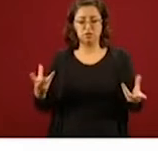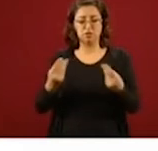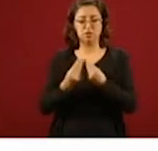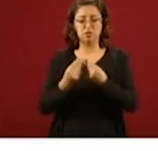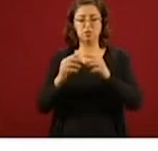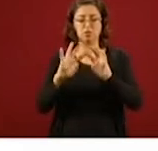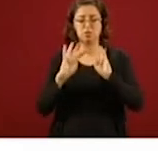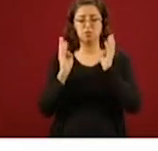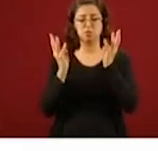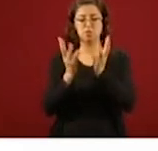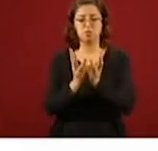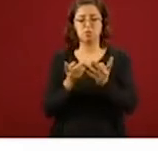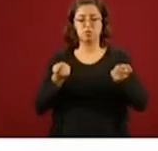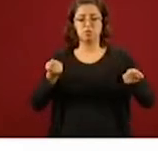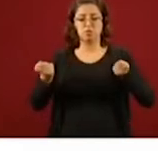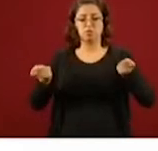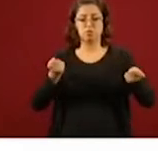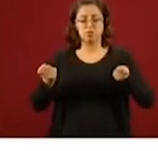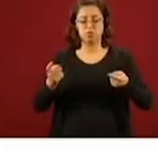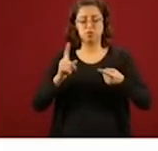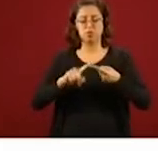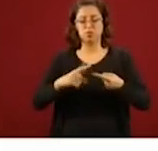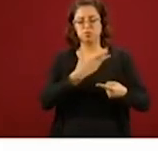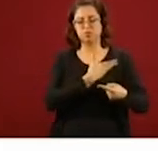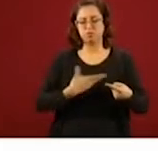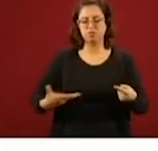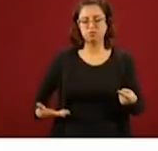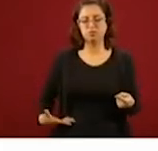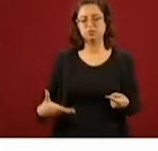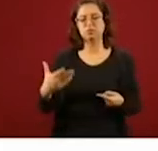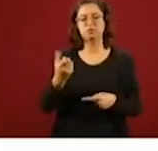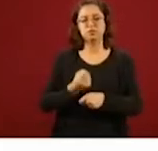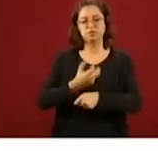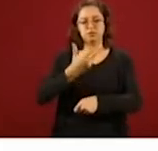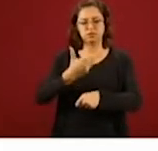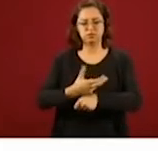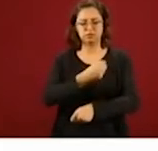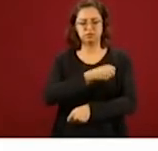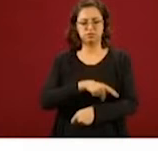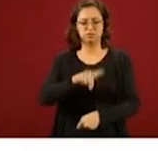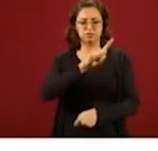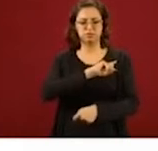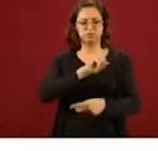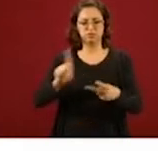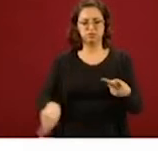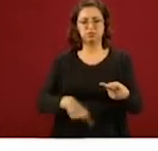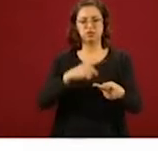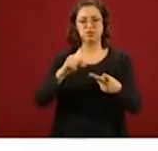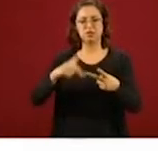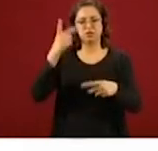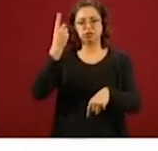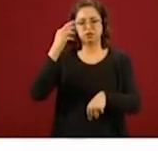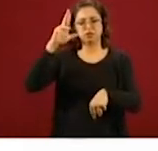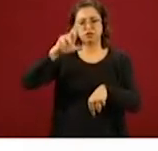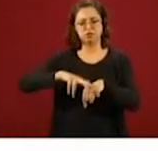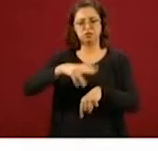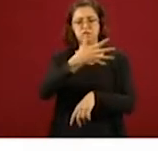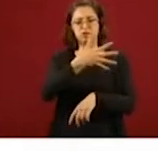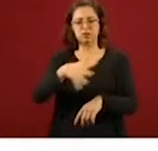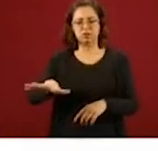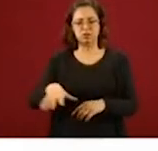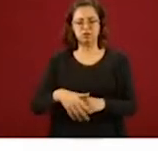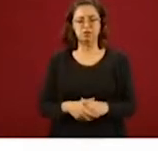gobierno presidida por el señor secretario de Salud y por un director general.